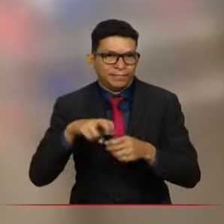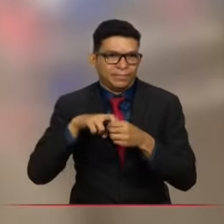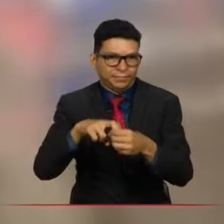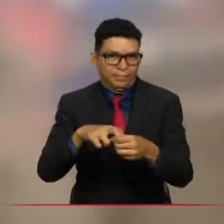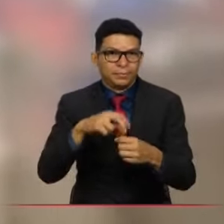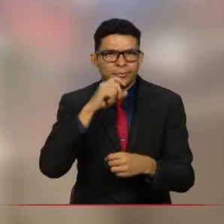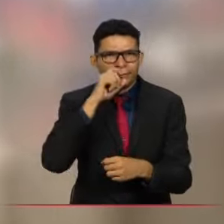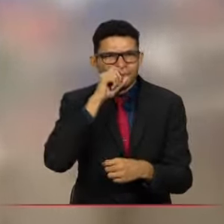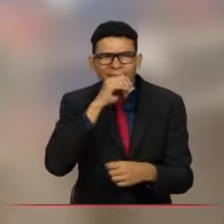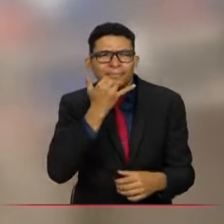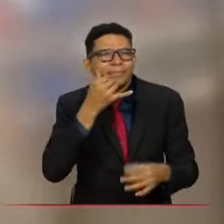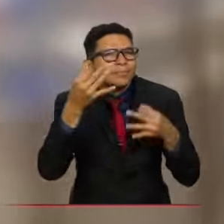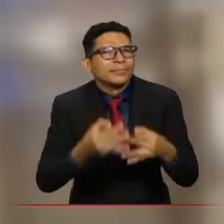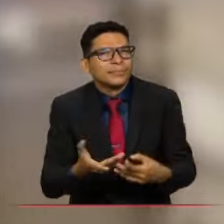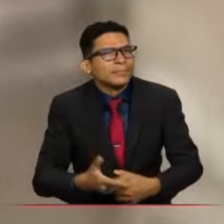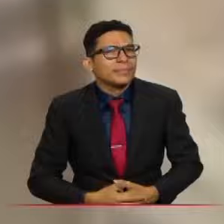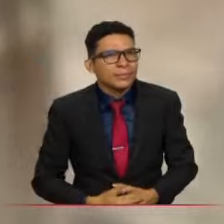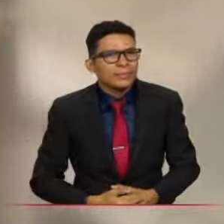tránsito. ¿Pero qué ocurrió?